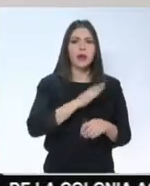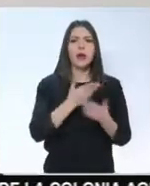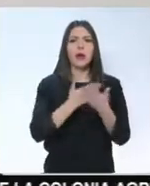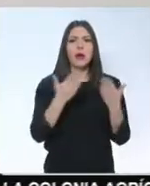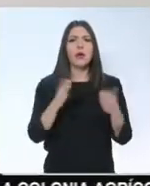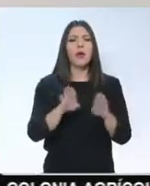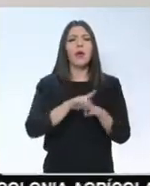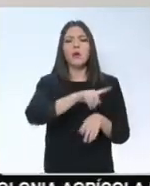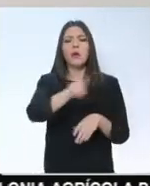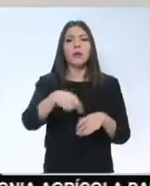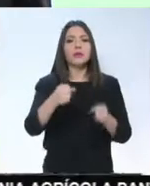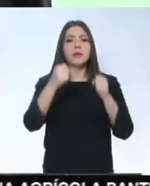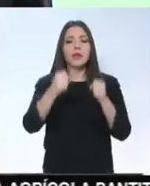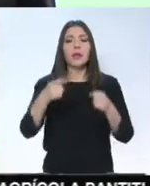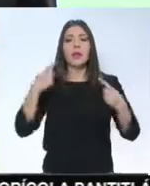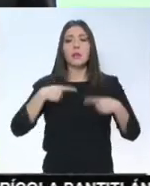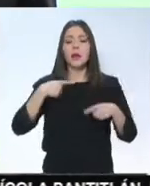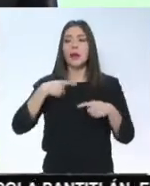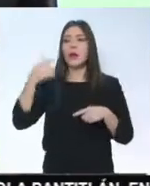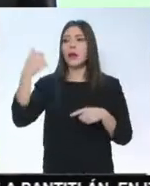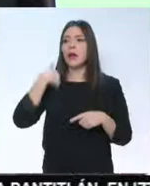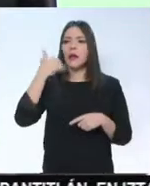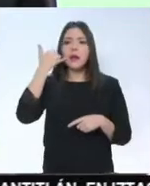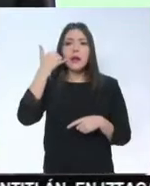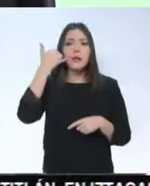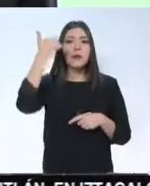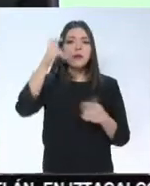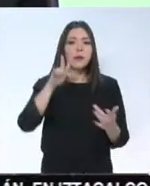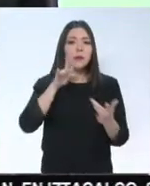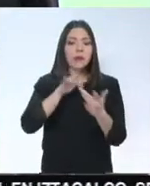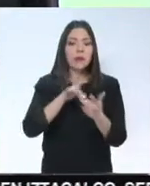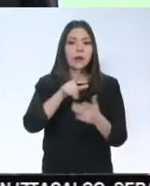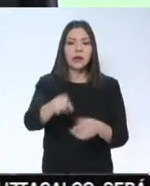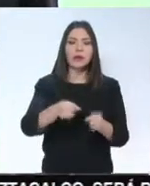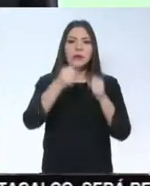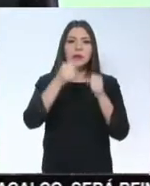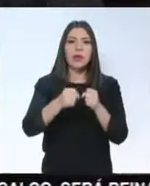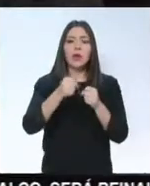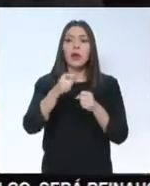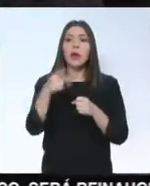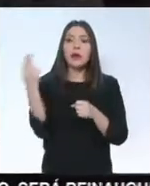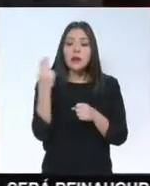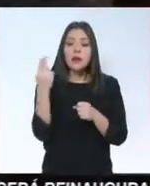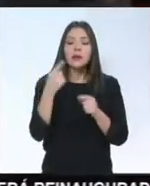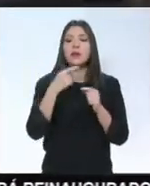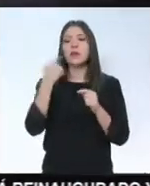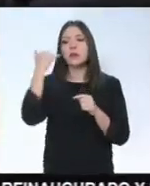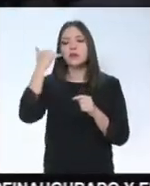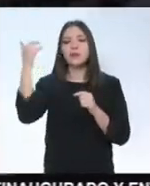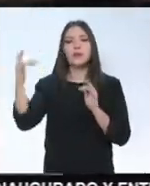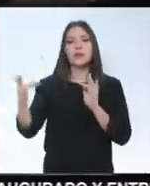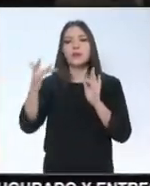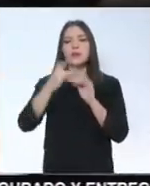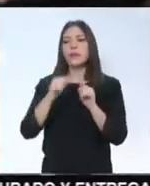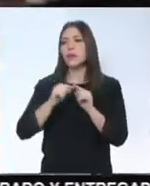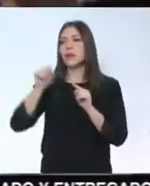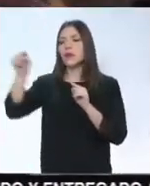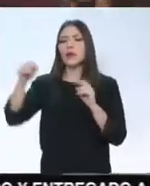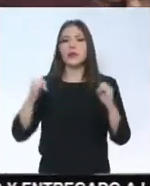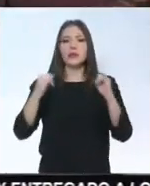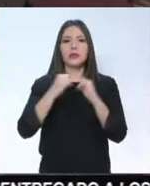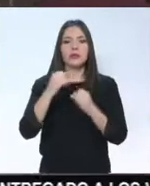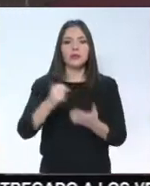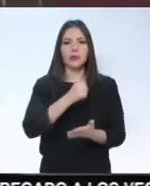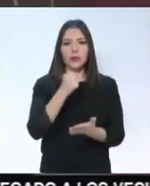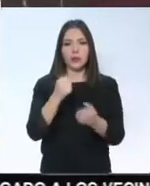quienes tomen la llamada sabrán canalizarnos con la instancia adecuada? Es correcto, es algo que garantizamos actualmente. Contamos